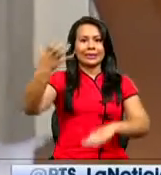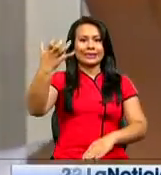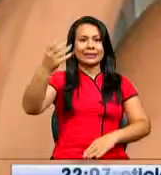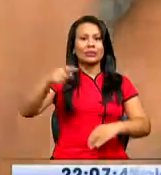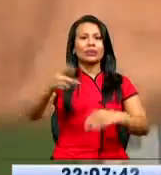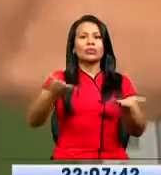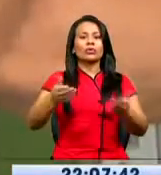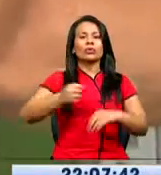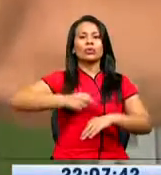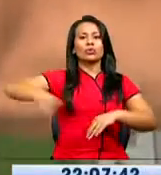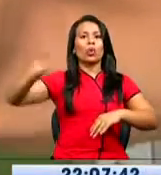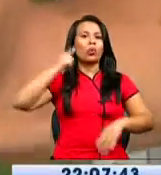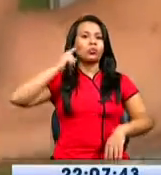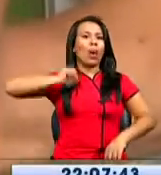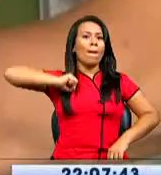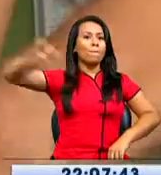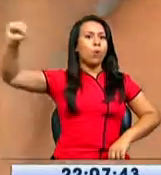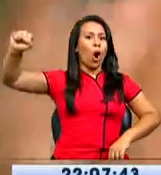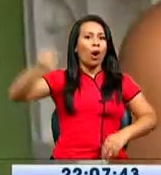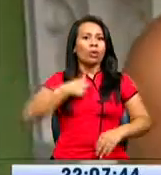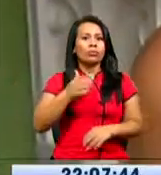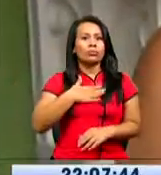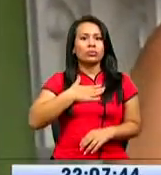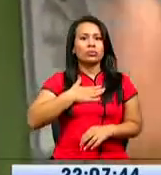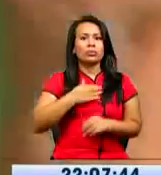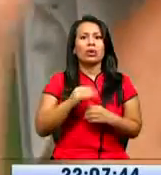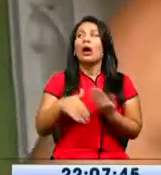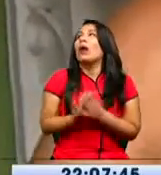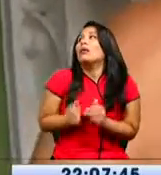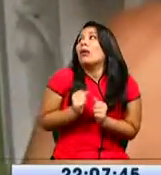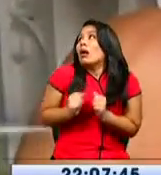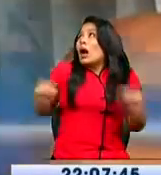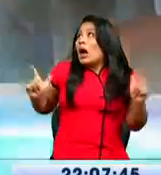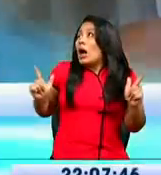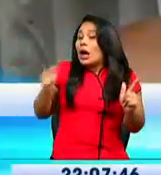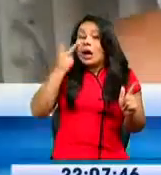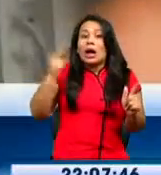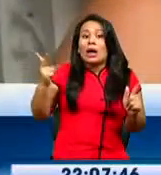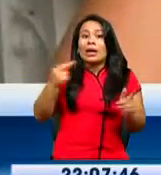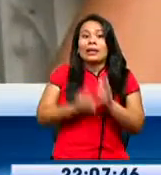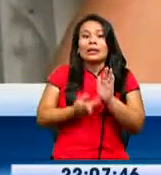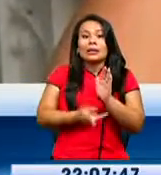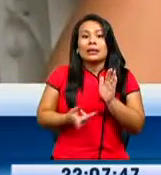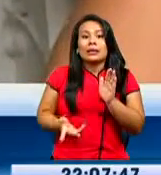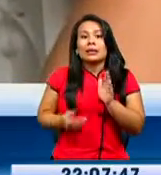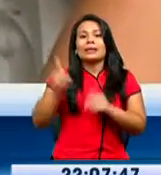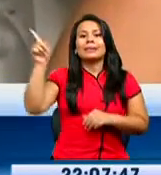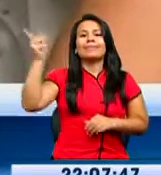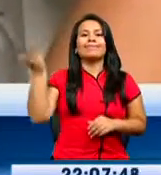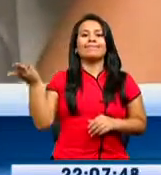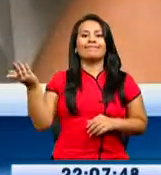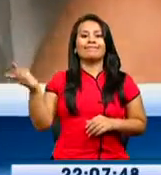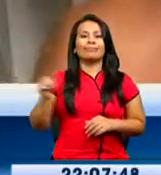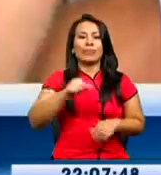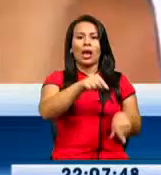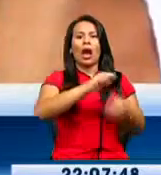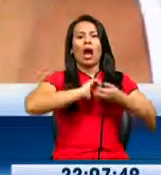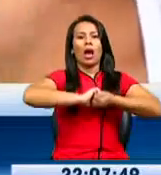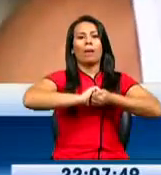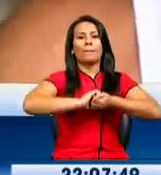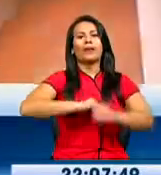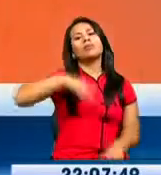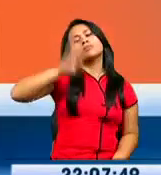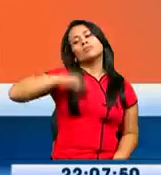Guayaquil. ¡Oh! Y eso, esa vaina, sí, oye. Nosotros salimos para ver qué era que pasaba. Y ha sido un amigo que está ahí que le ha cogido